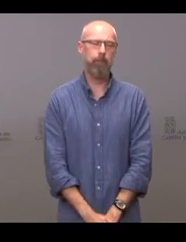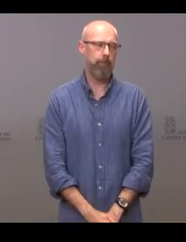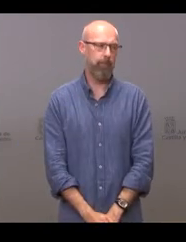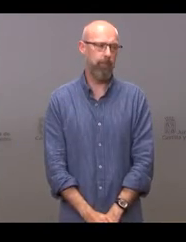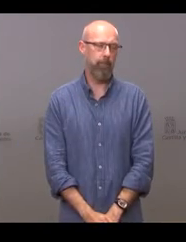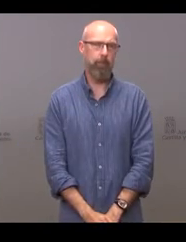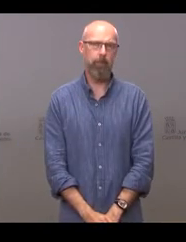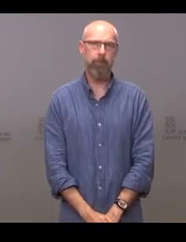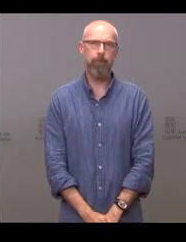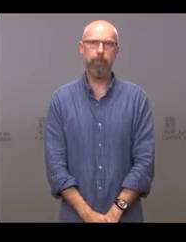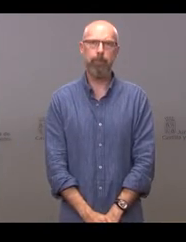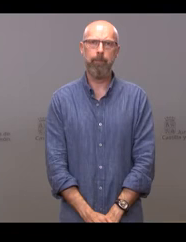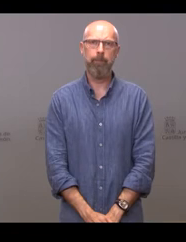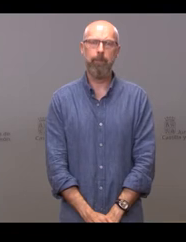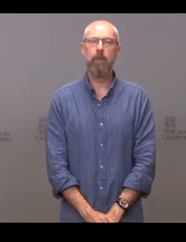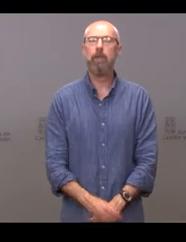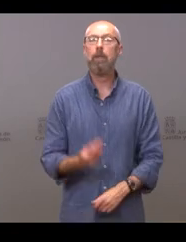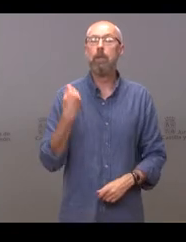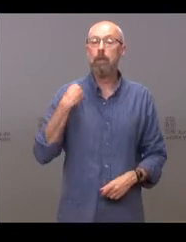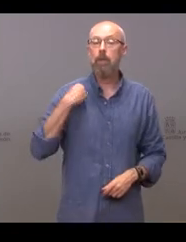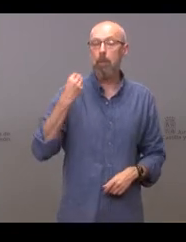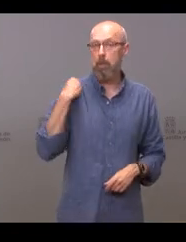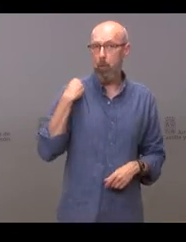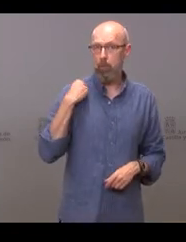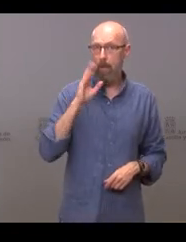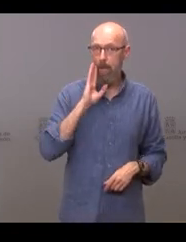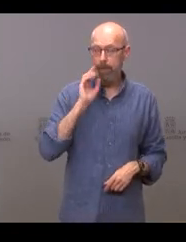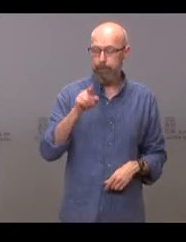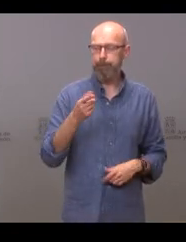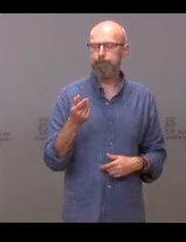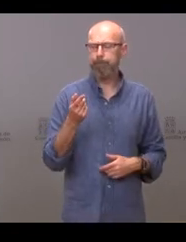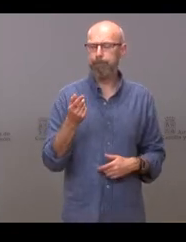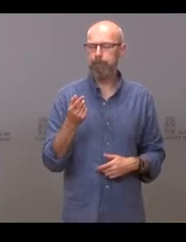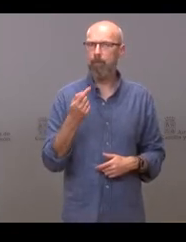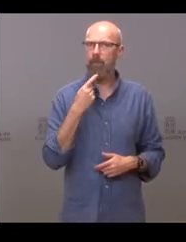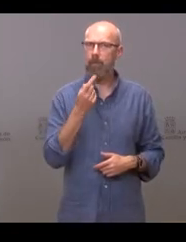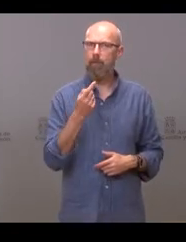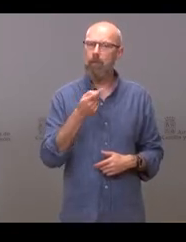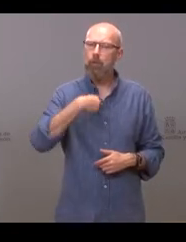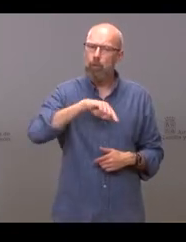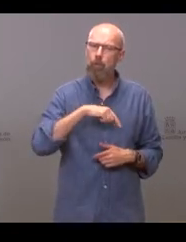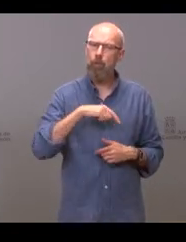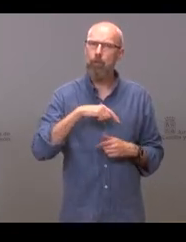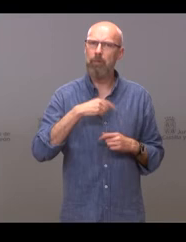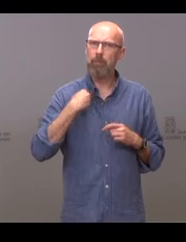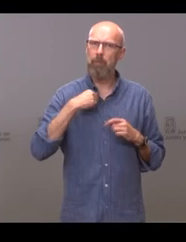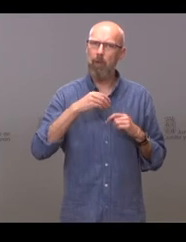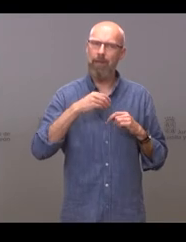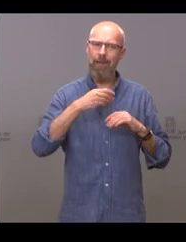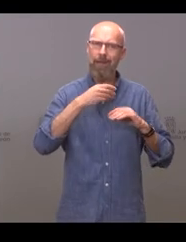bueno en cuanto a la pregunta que me hacías quisiéramos más ambiciosos en la des escalada yo creo sinceramente que